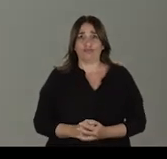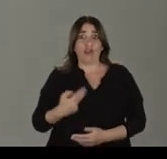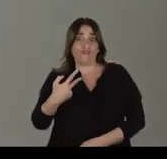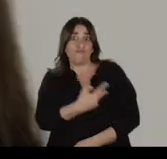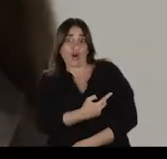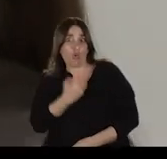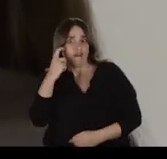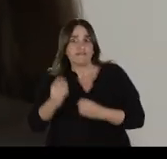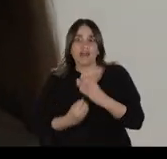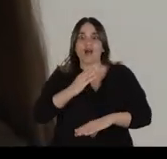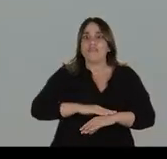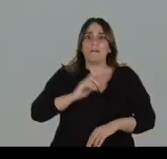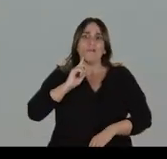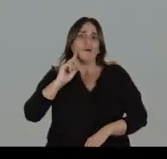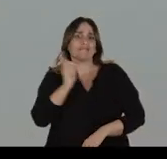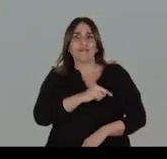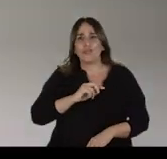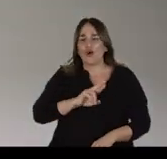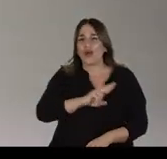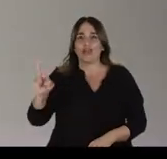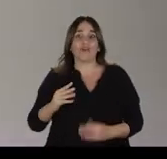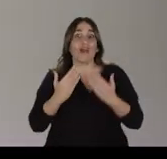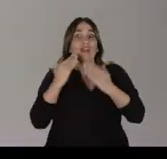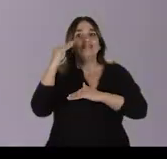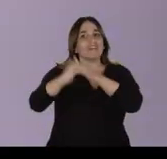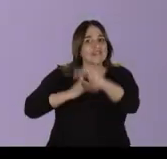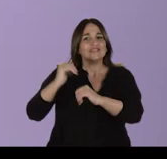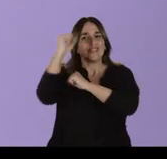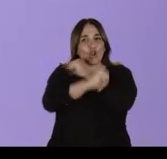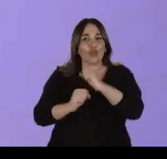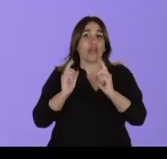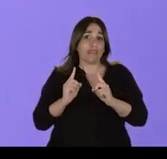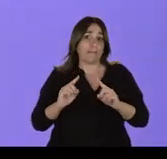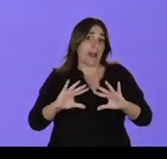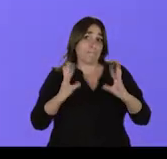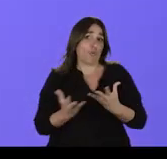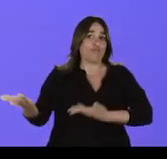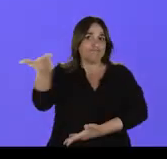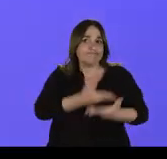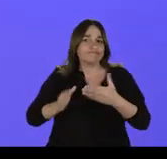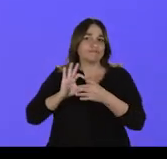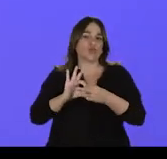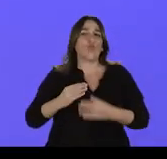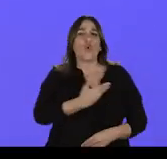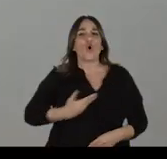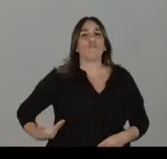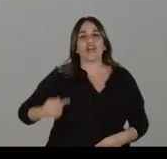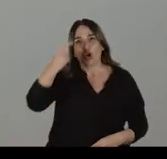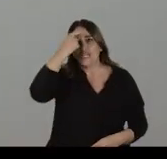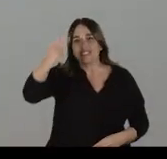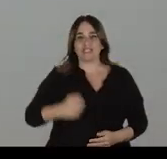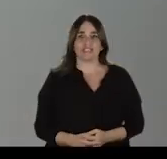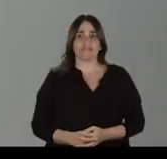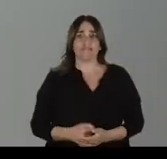vacunas se desarrollaron en tiempo récord. Gracias a los avances de la tecnología. Y a un escenario mundial inédito de colaboración entre los gobiernos y